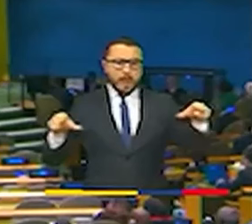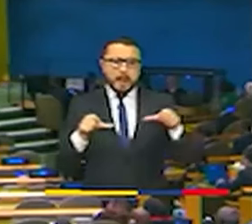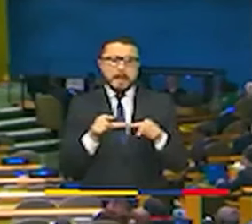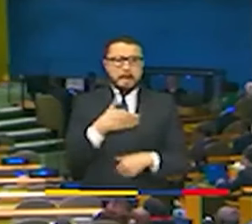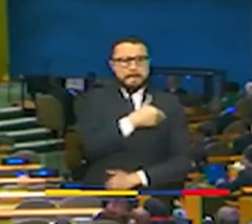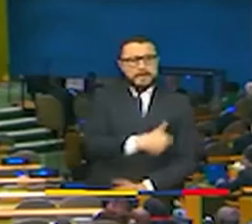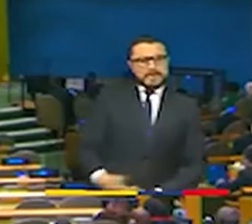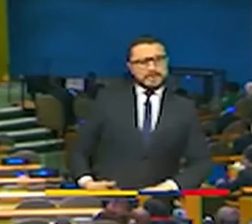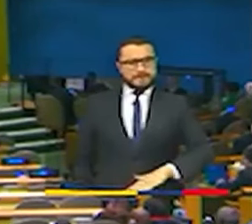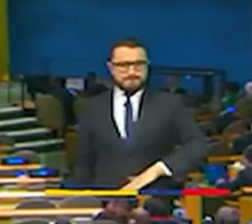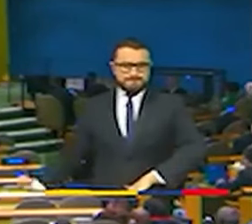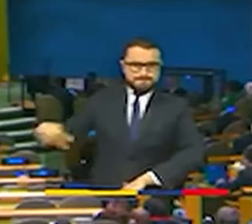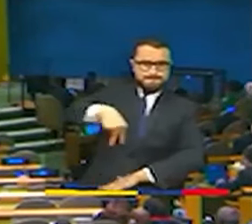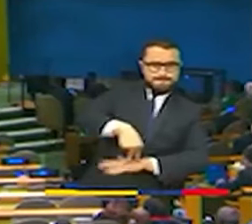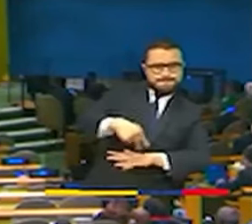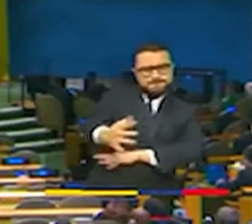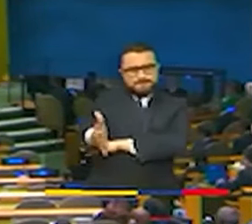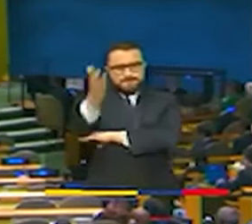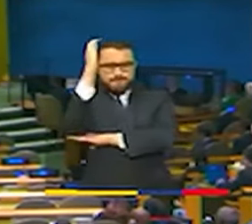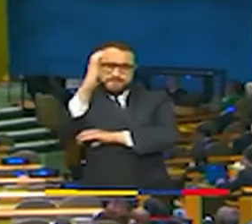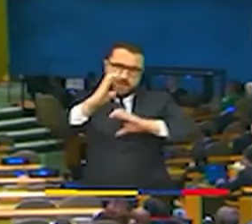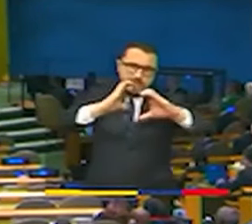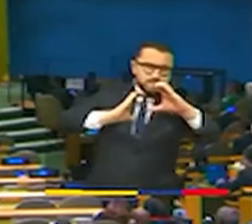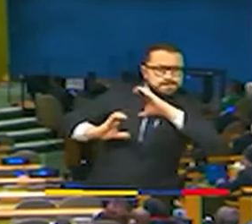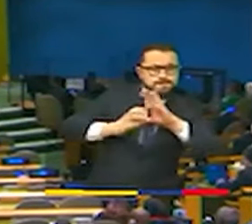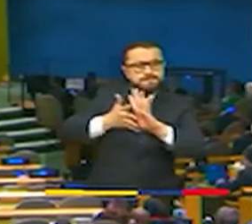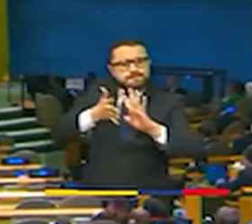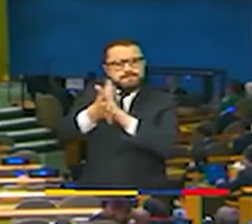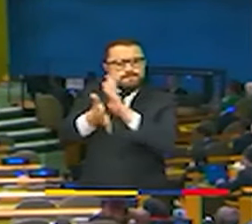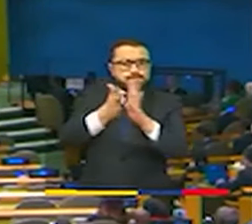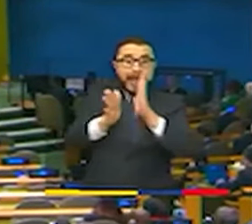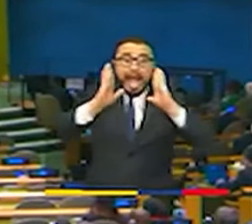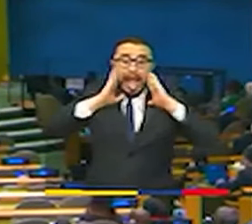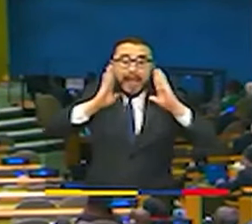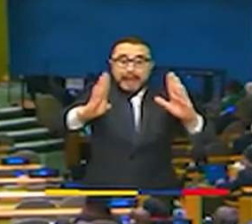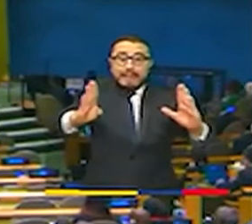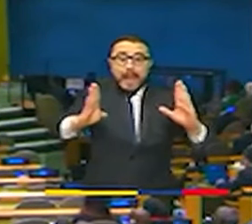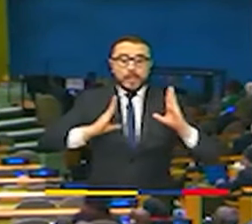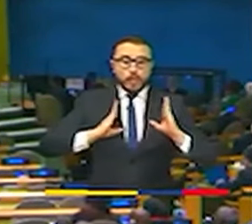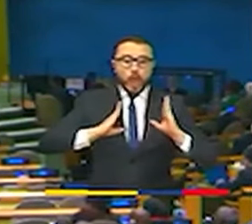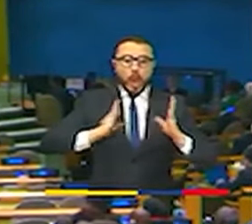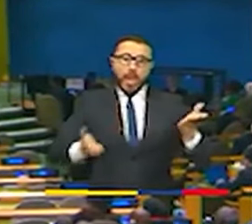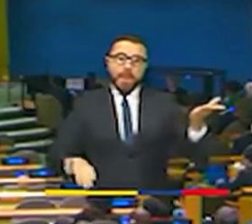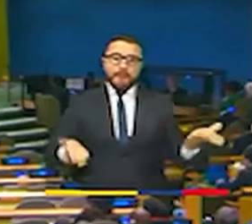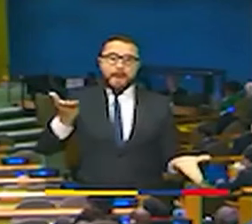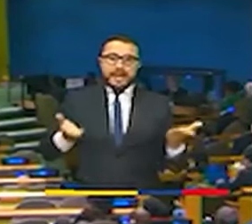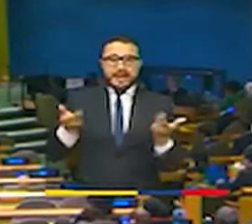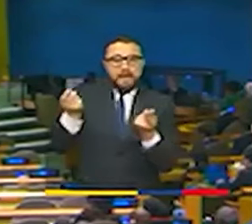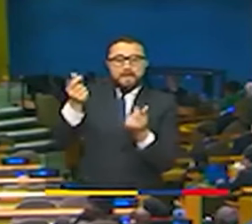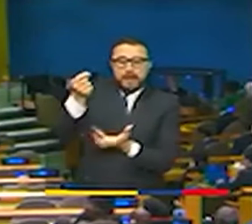presidente depende de la cantidad de dólares que tenga en su presupuesto,